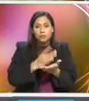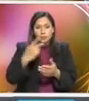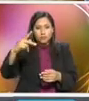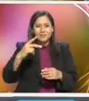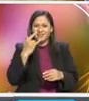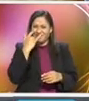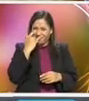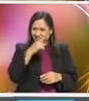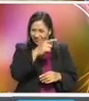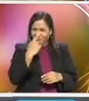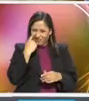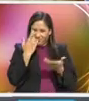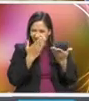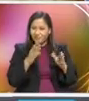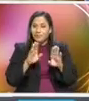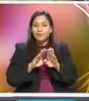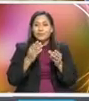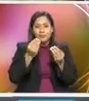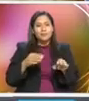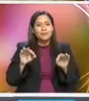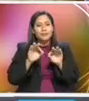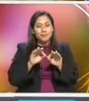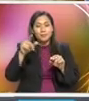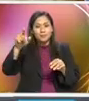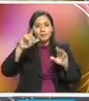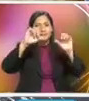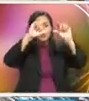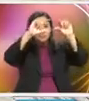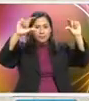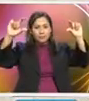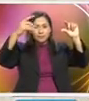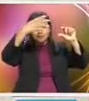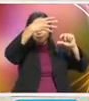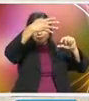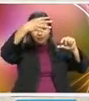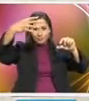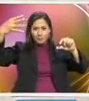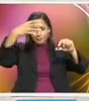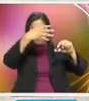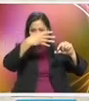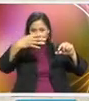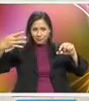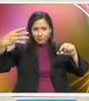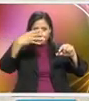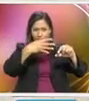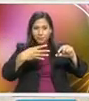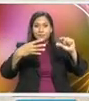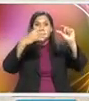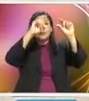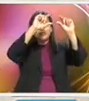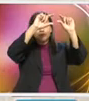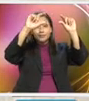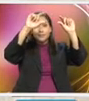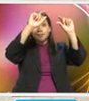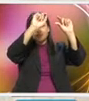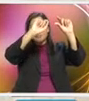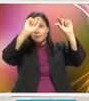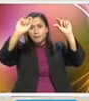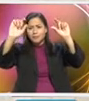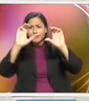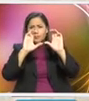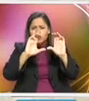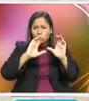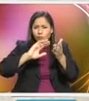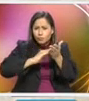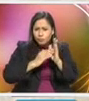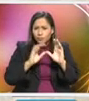las cosas más importantes es que si te fijas, los márgenes son muy cuidados de arriba y de los dos laterales. Eso nos